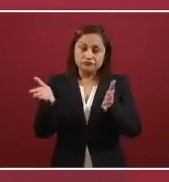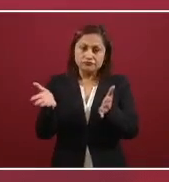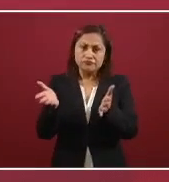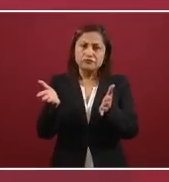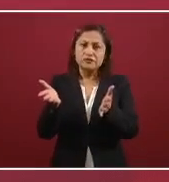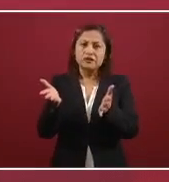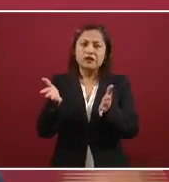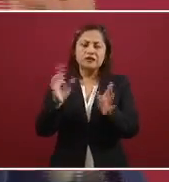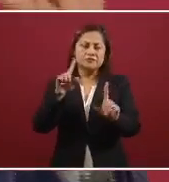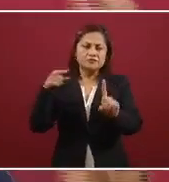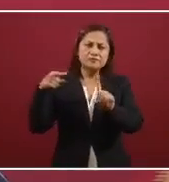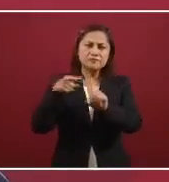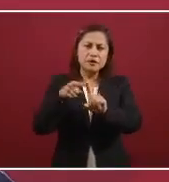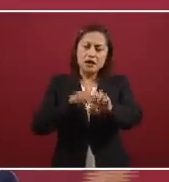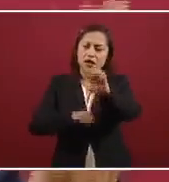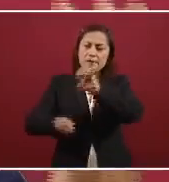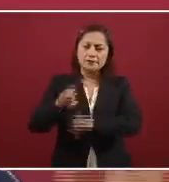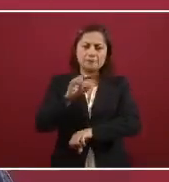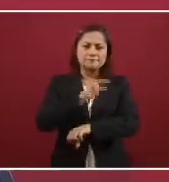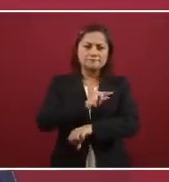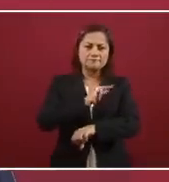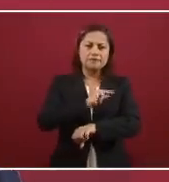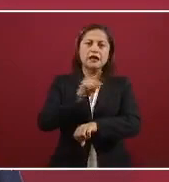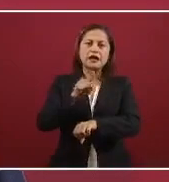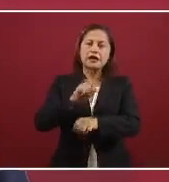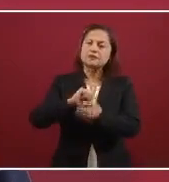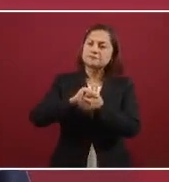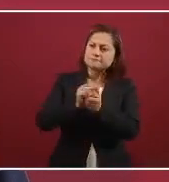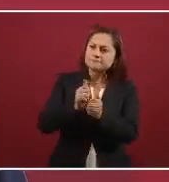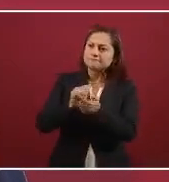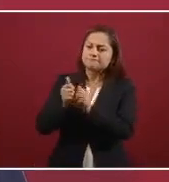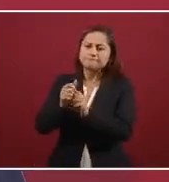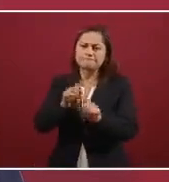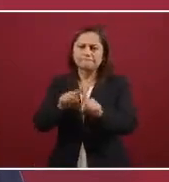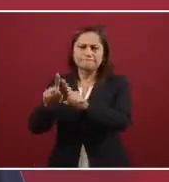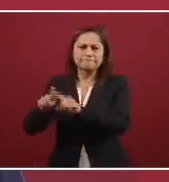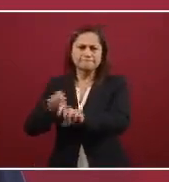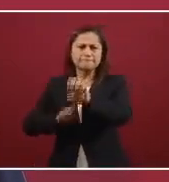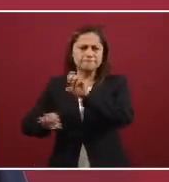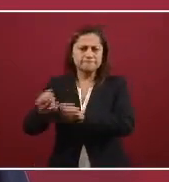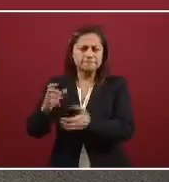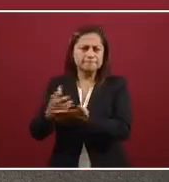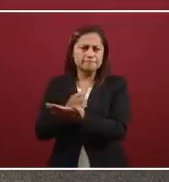Entonces, ahora pues le siguen,